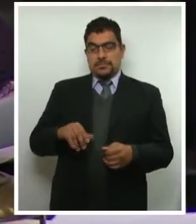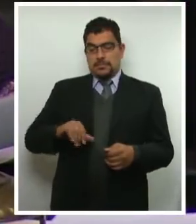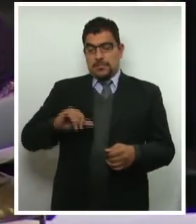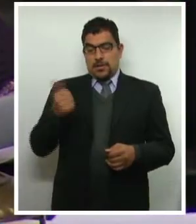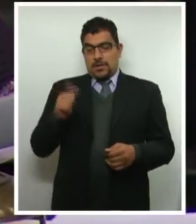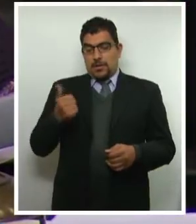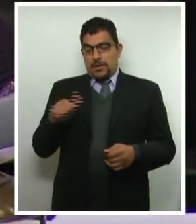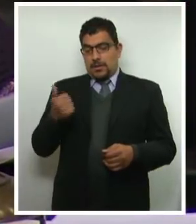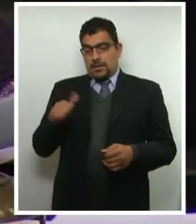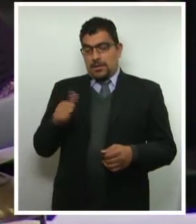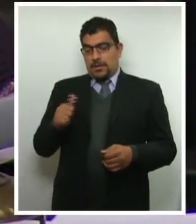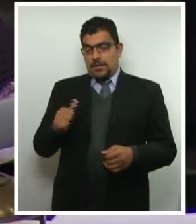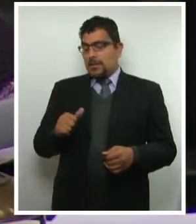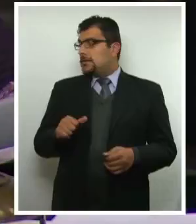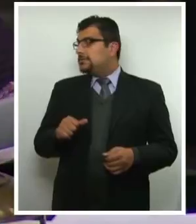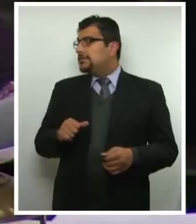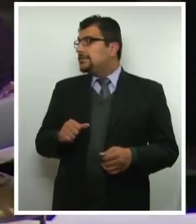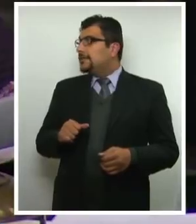11º.